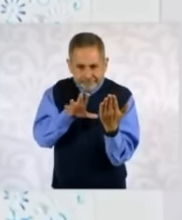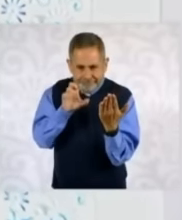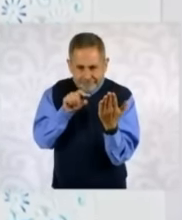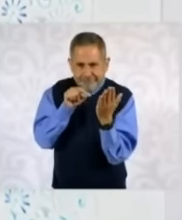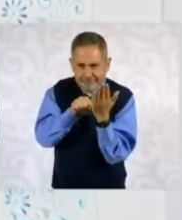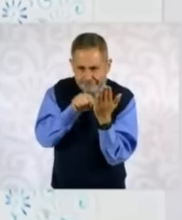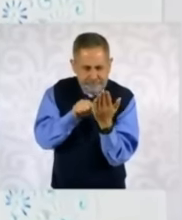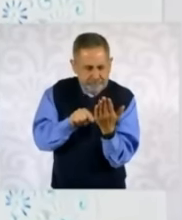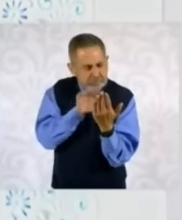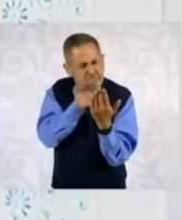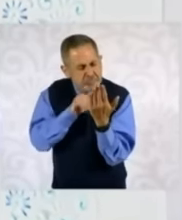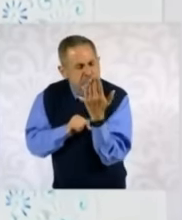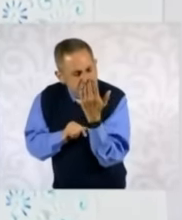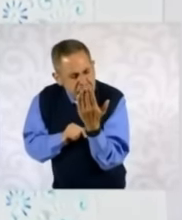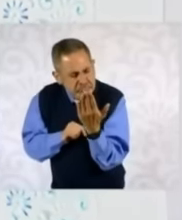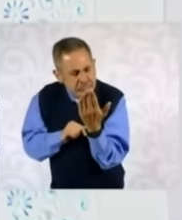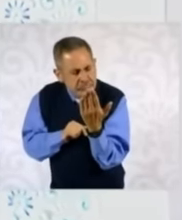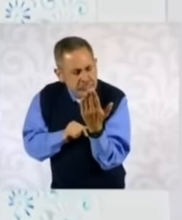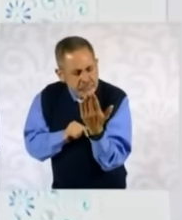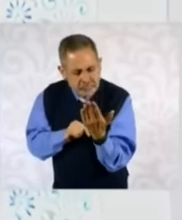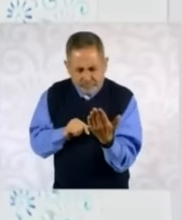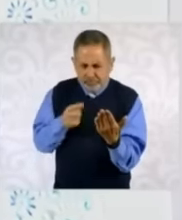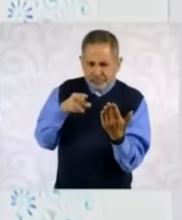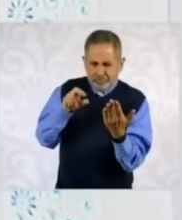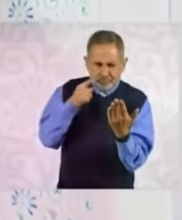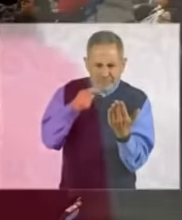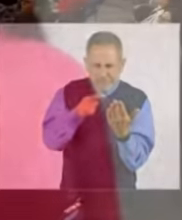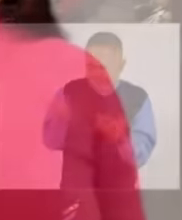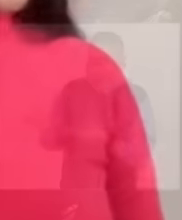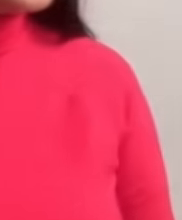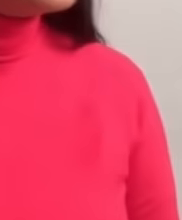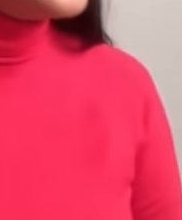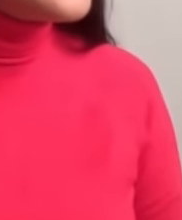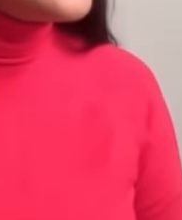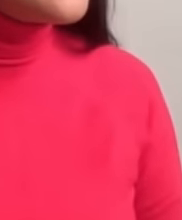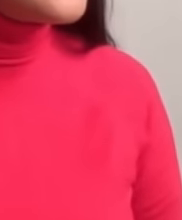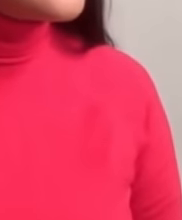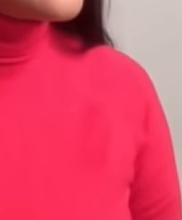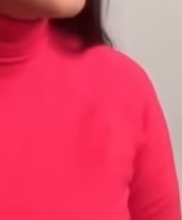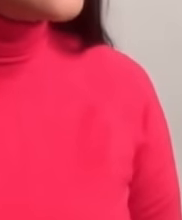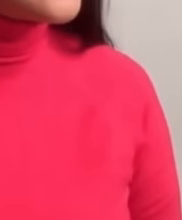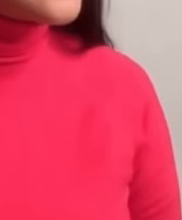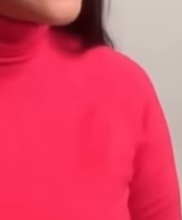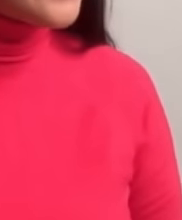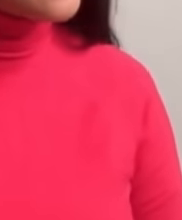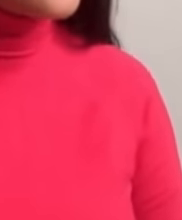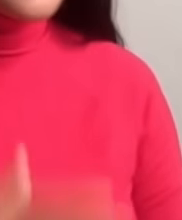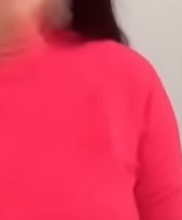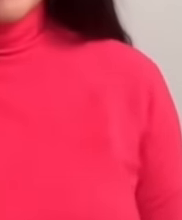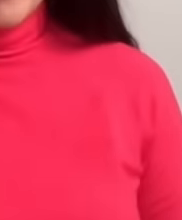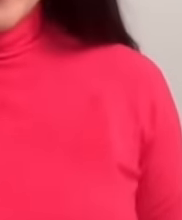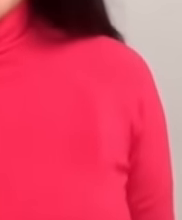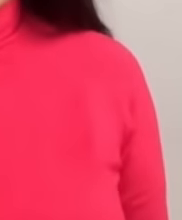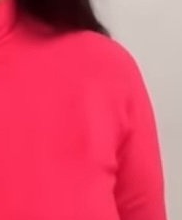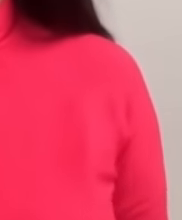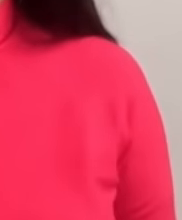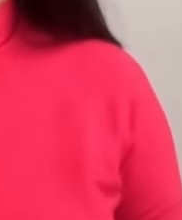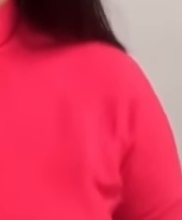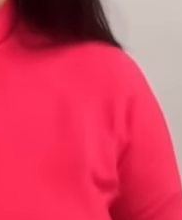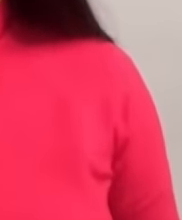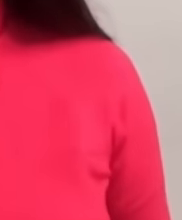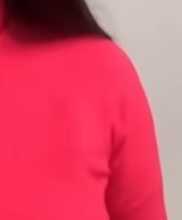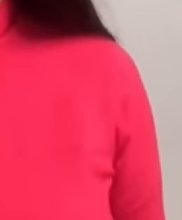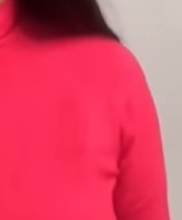estado siguiendo Exacto Pues bueno vamos a estar a la espera de ver que qué es lo que ahora le cubren de